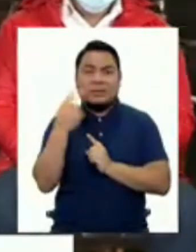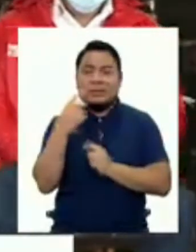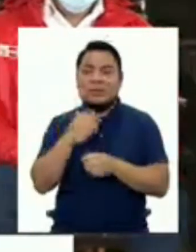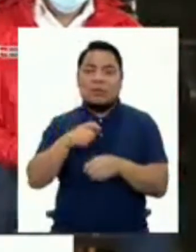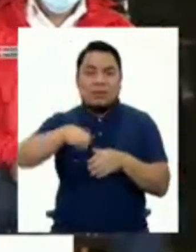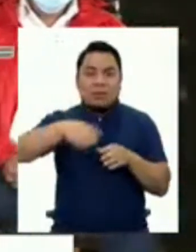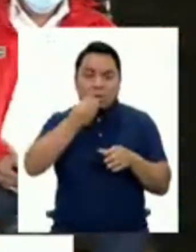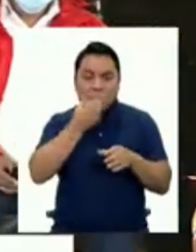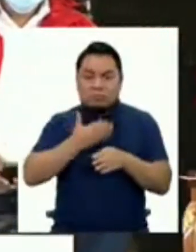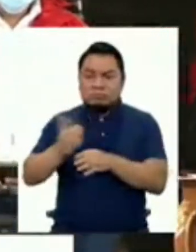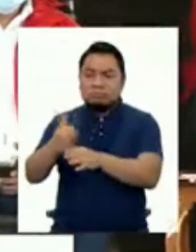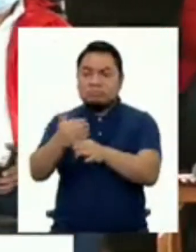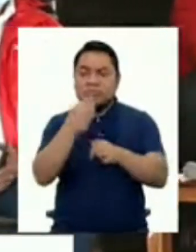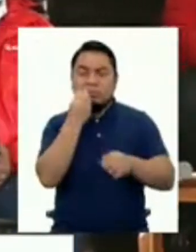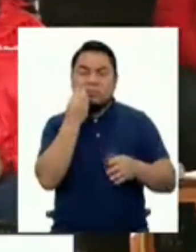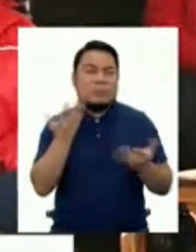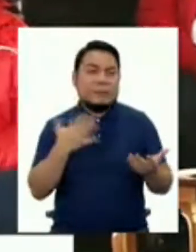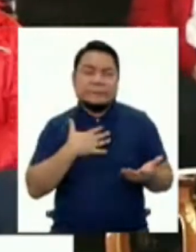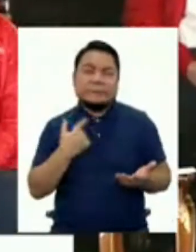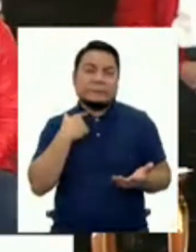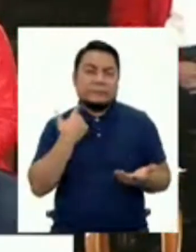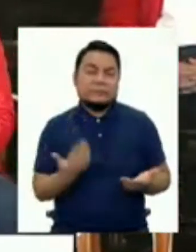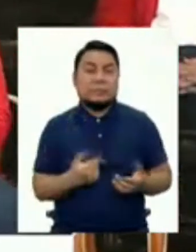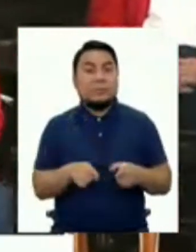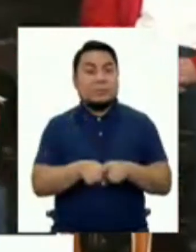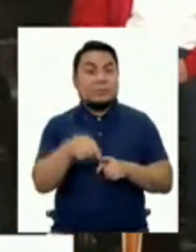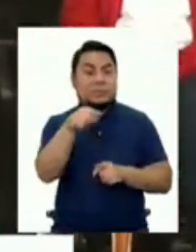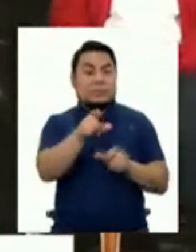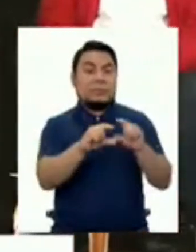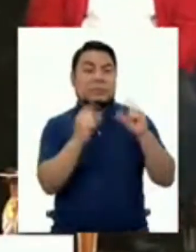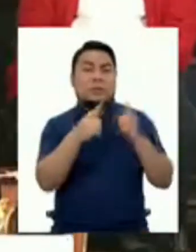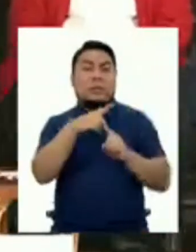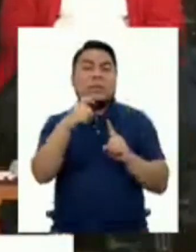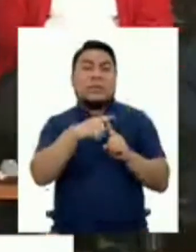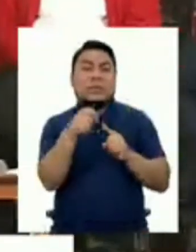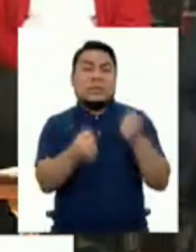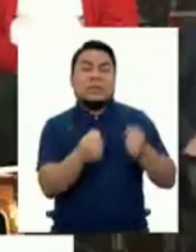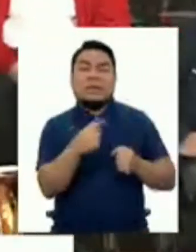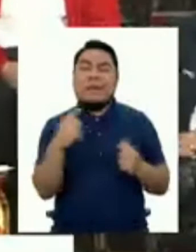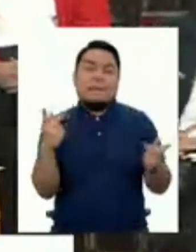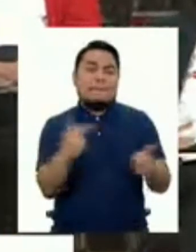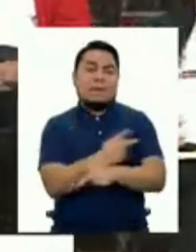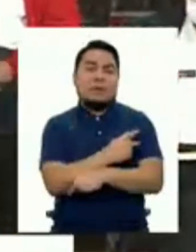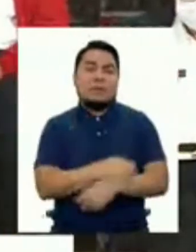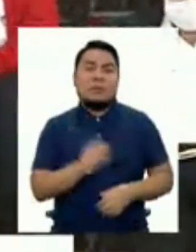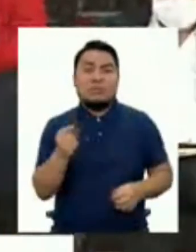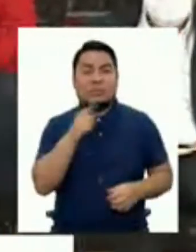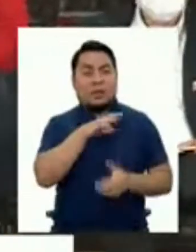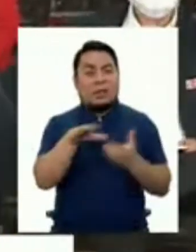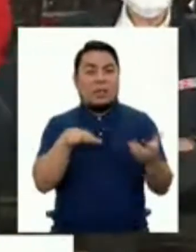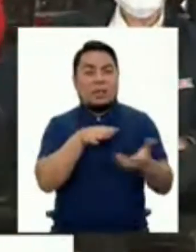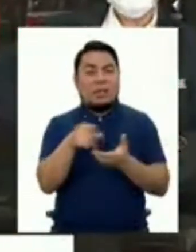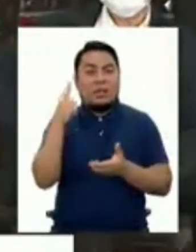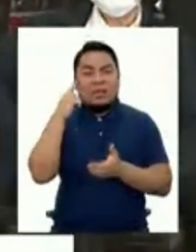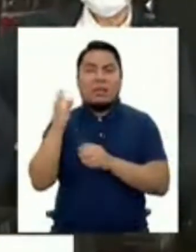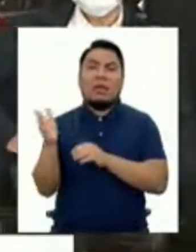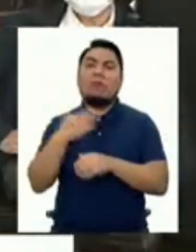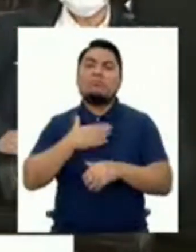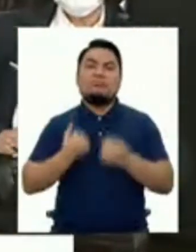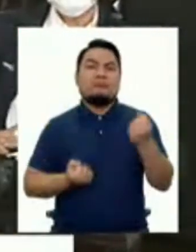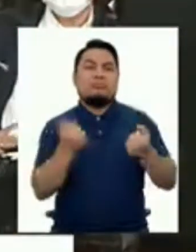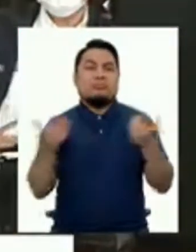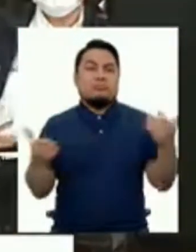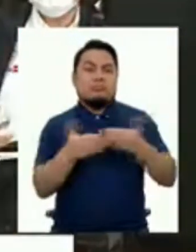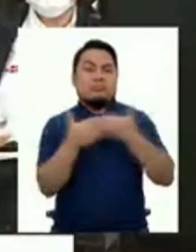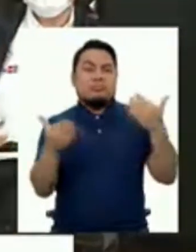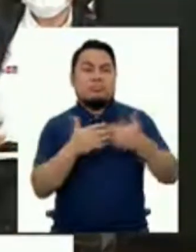para sobrevivir a esta pandemia. Y en el caso de los taxistas es aún peor, pues los informales han acaparado las calles,